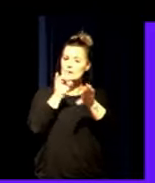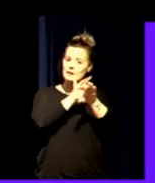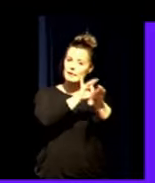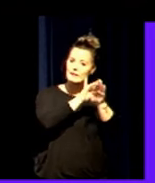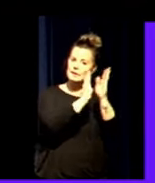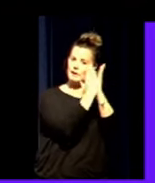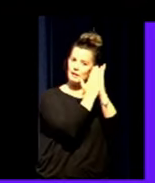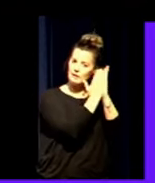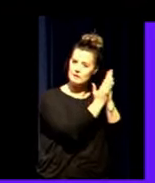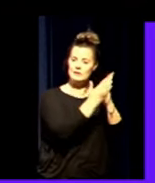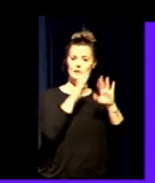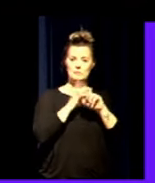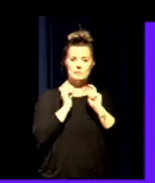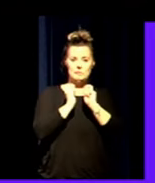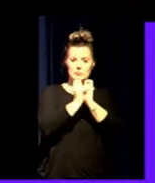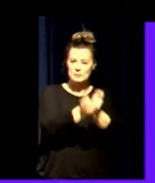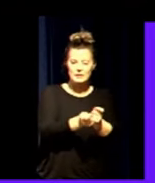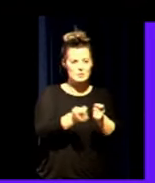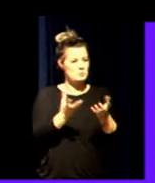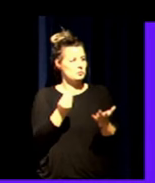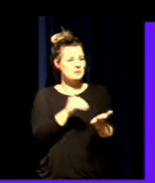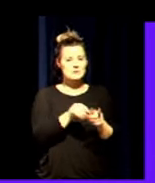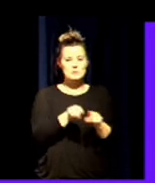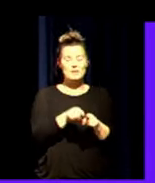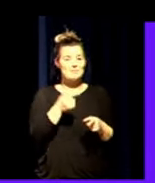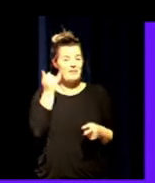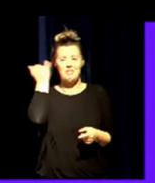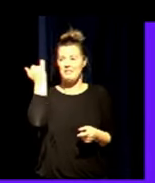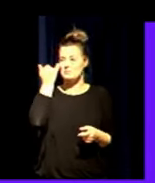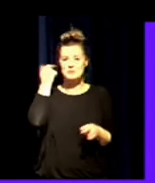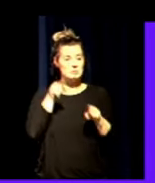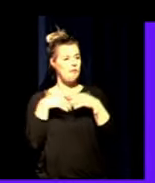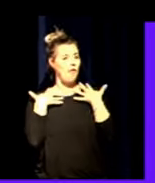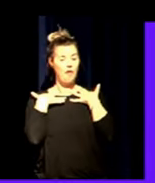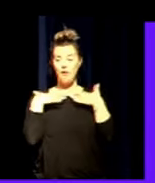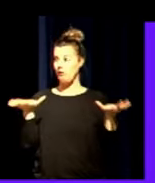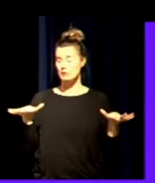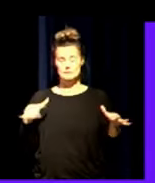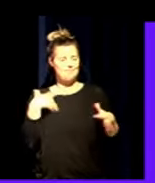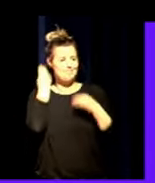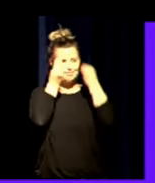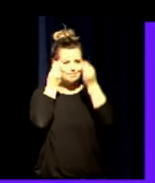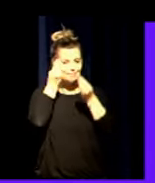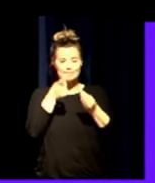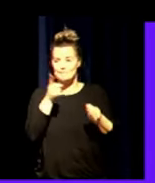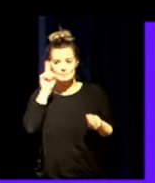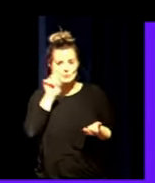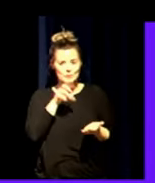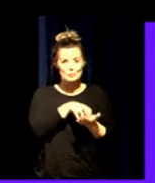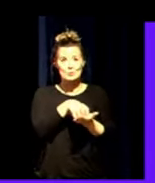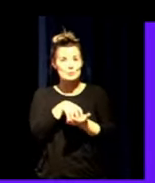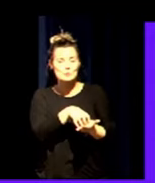estructuración del relato, porque a veces están despistados, están perdidos, no saben qué pensar, ¿no? Haciendo